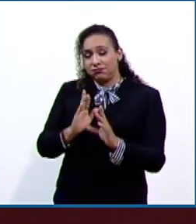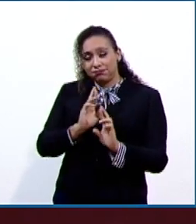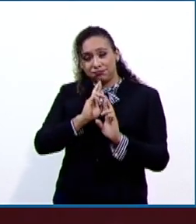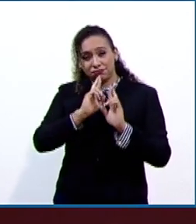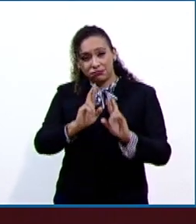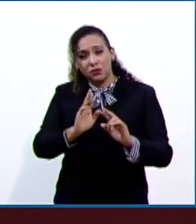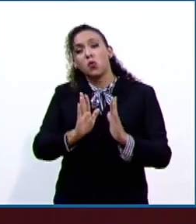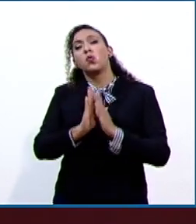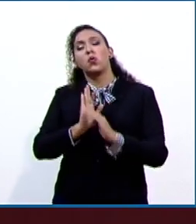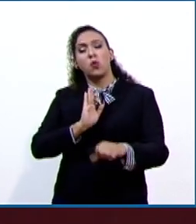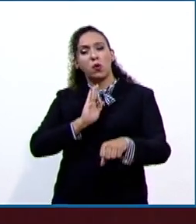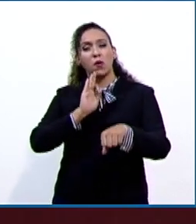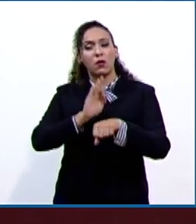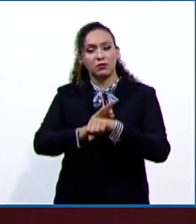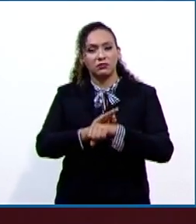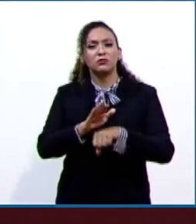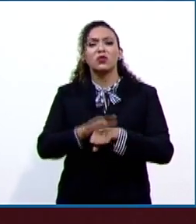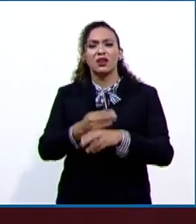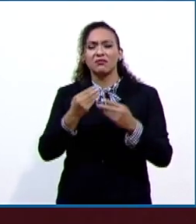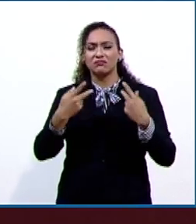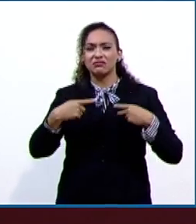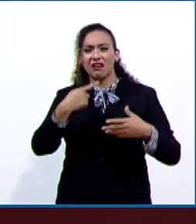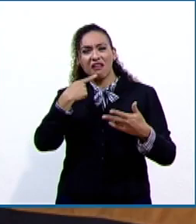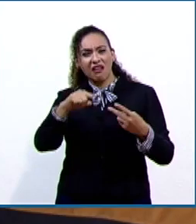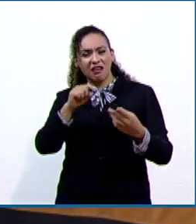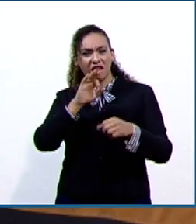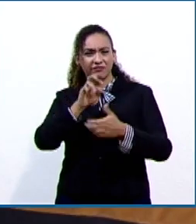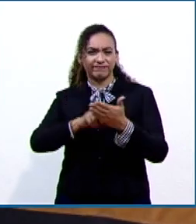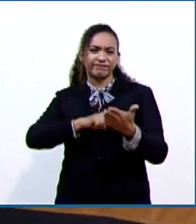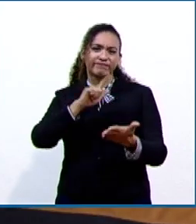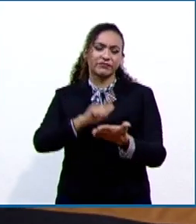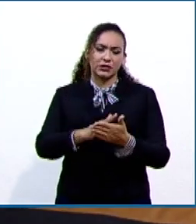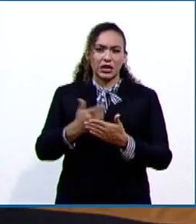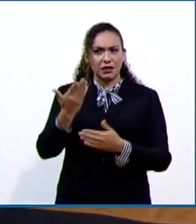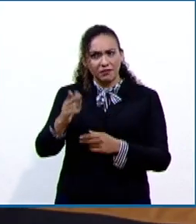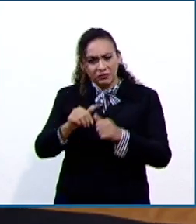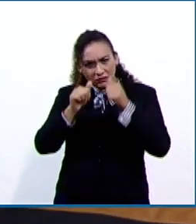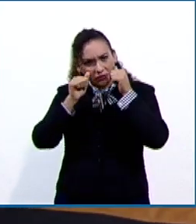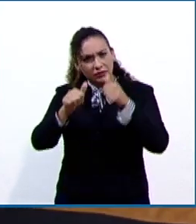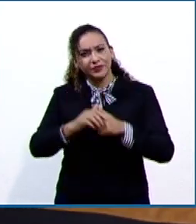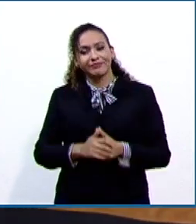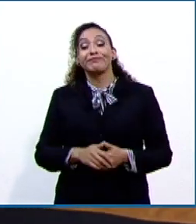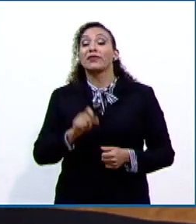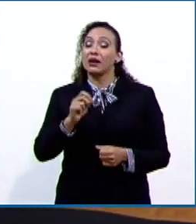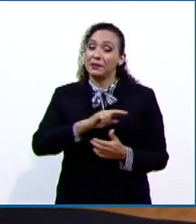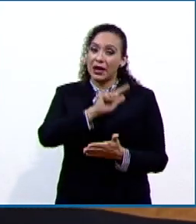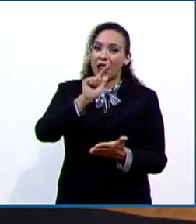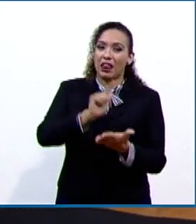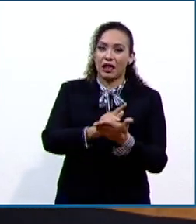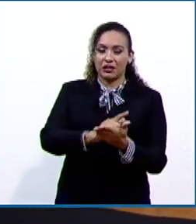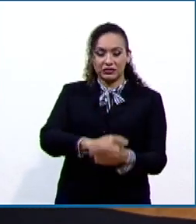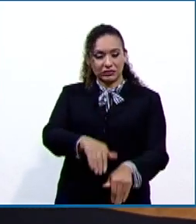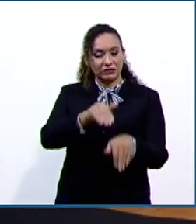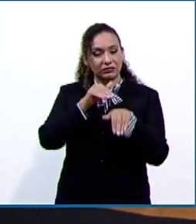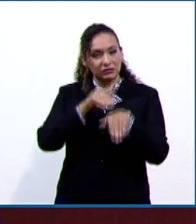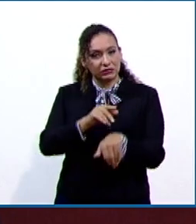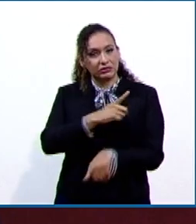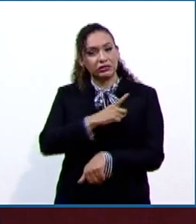y repercusiones de la reforma judicial. También consideró necesario cumplir las leyes y la